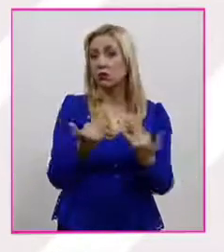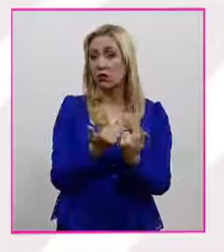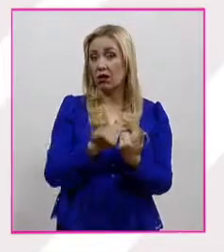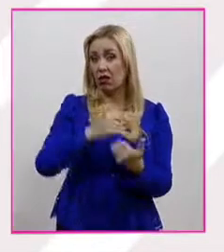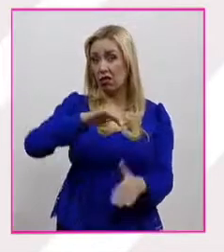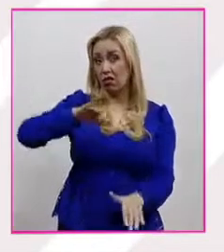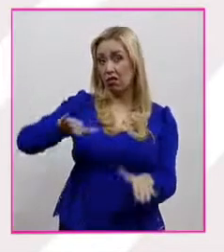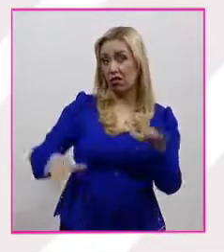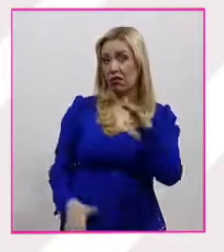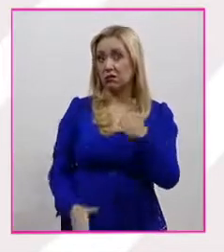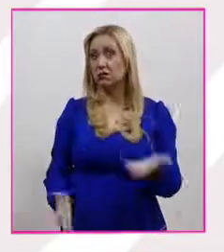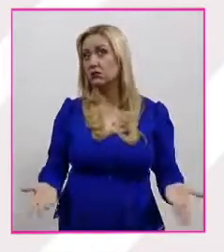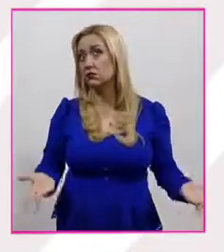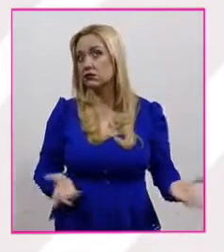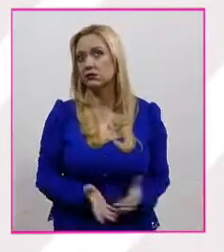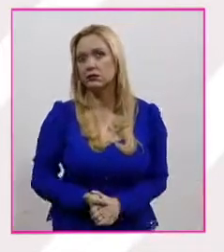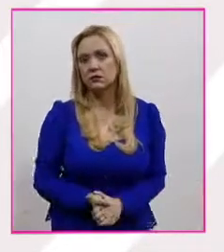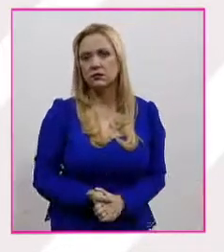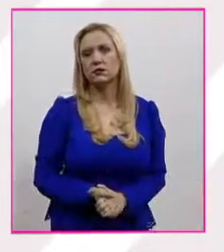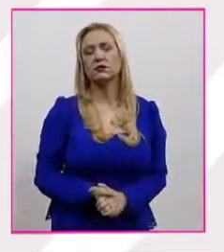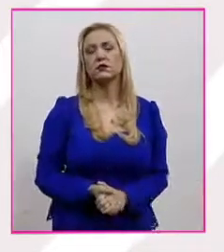eso?